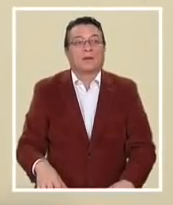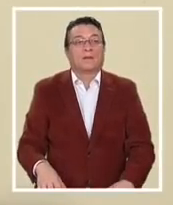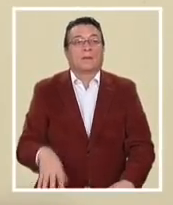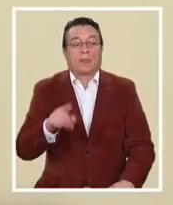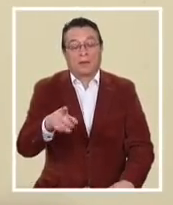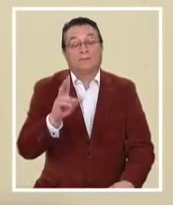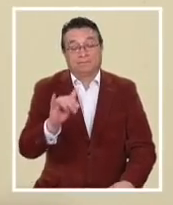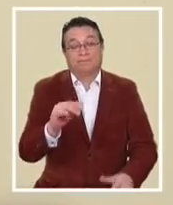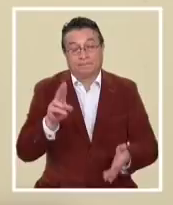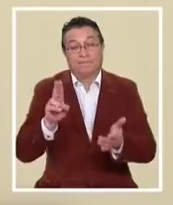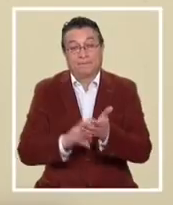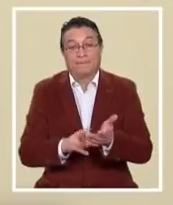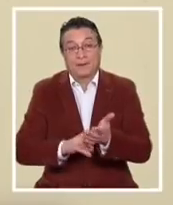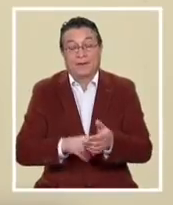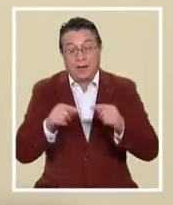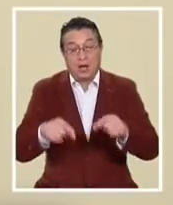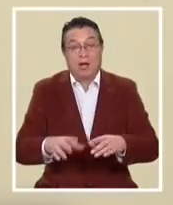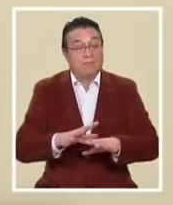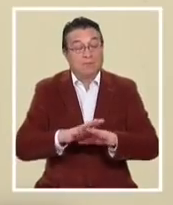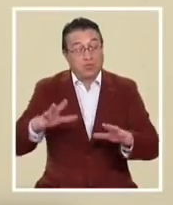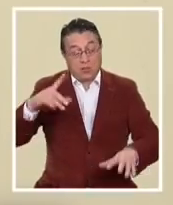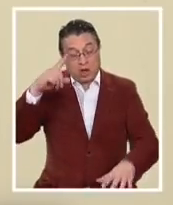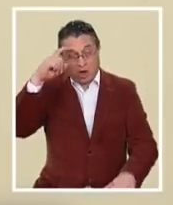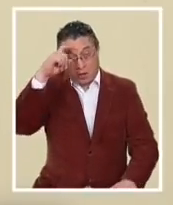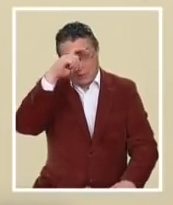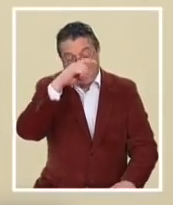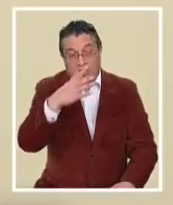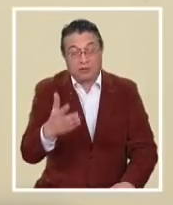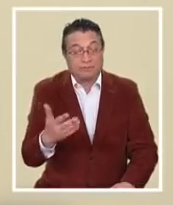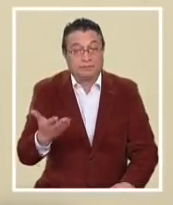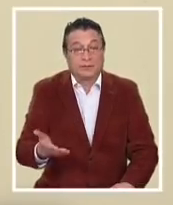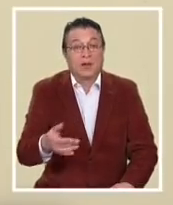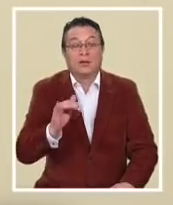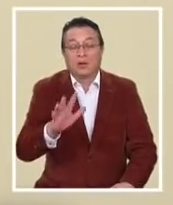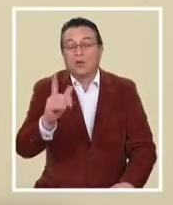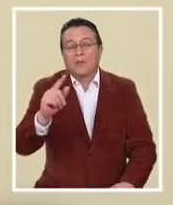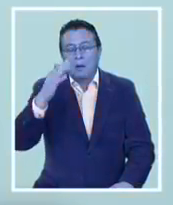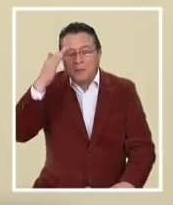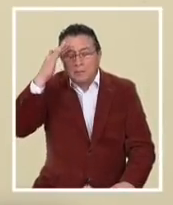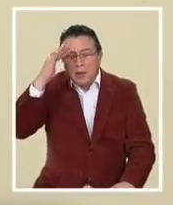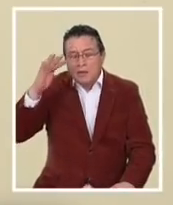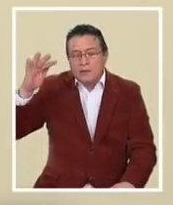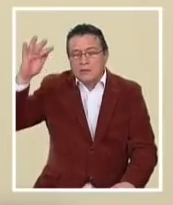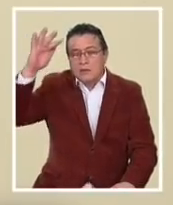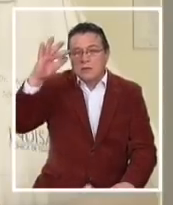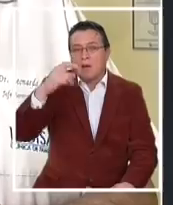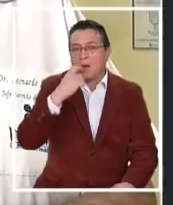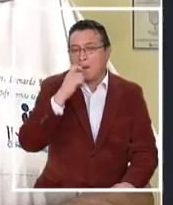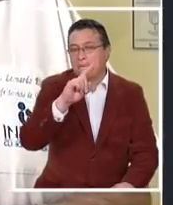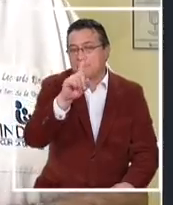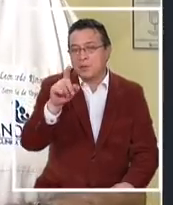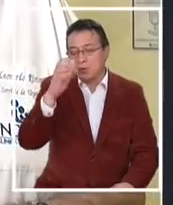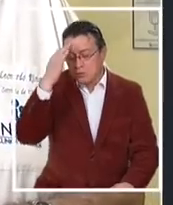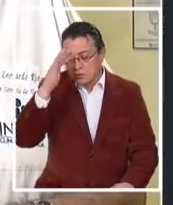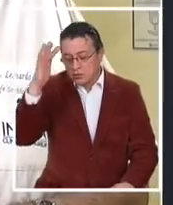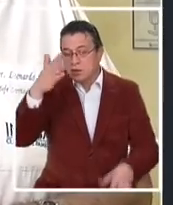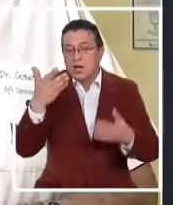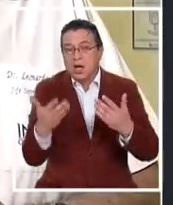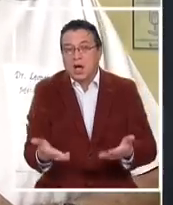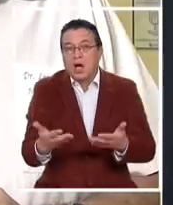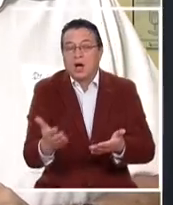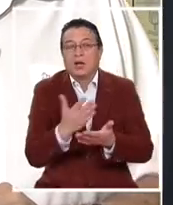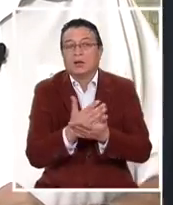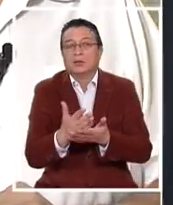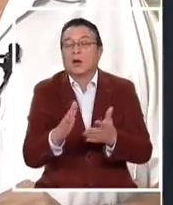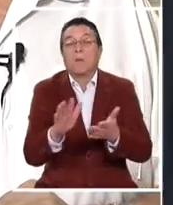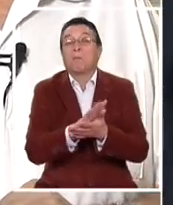que efectivamente estamos bien bastante complicados. Sí, para hacernos una idea súper real, ¿cierto? Y del momento, de por